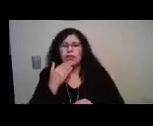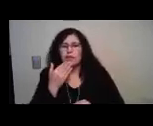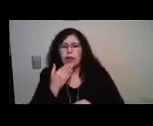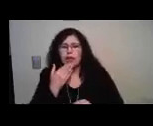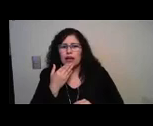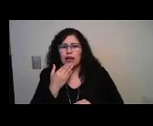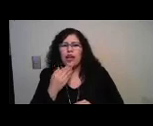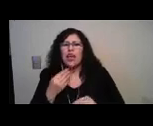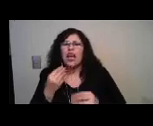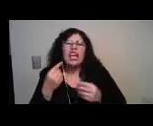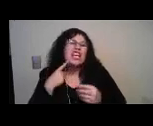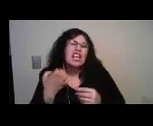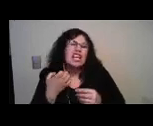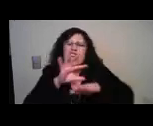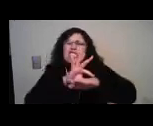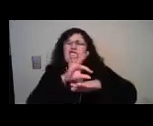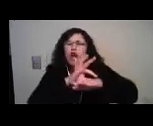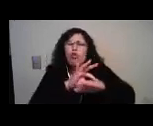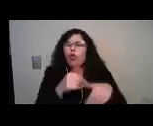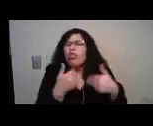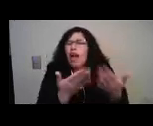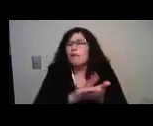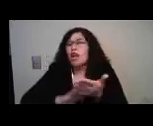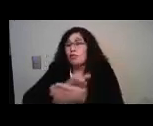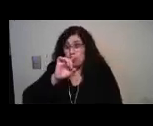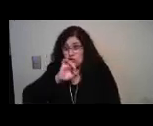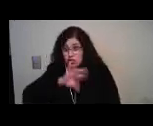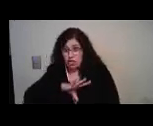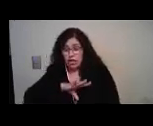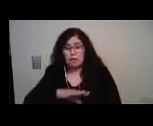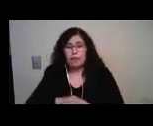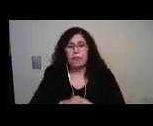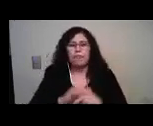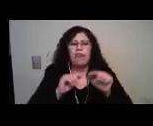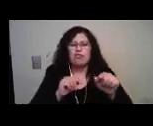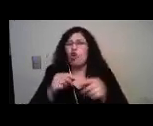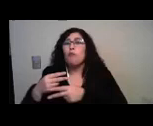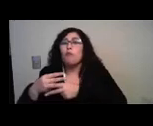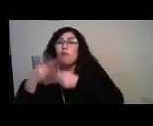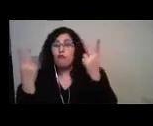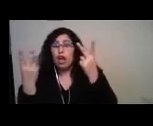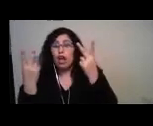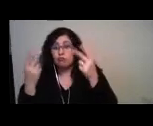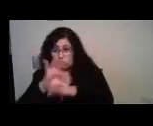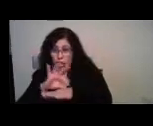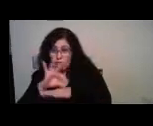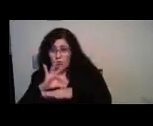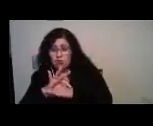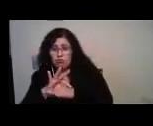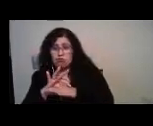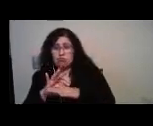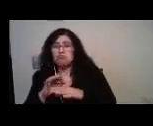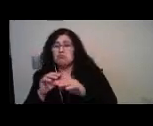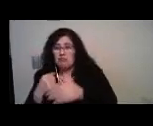garantizado estas personas hoy en día en Chile en el actual sistema de salud público, ¿ya? La